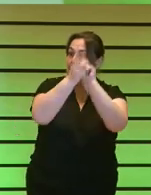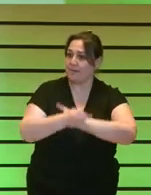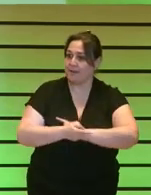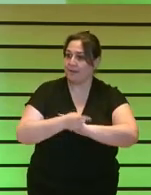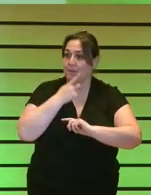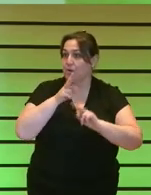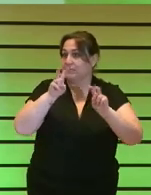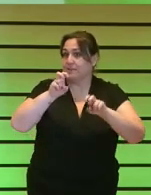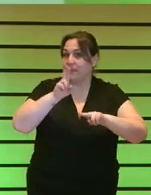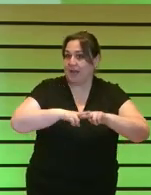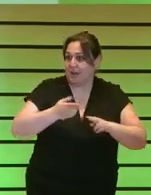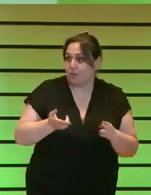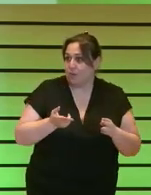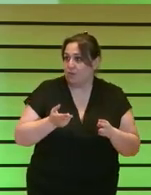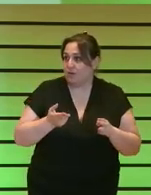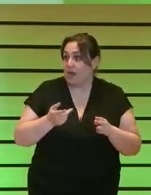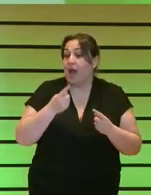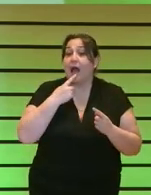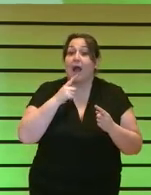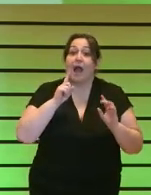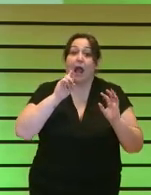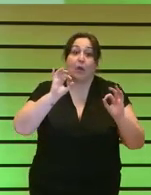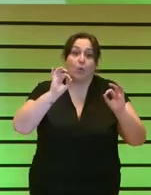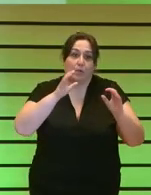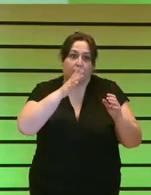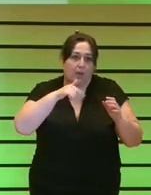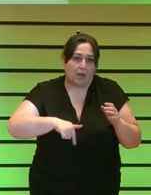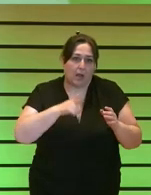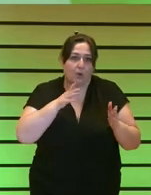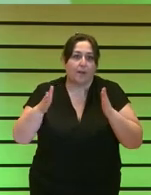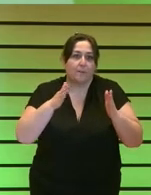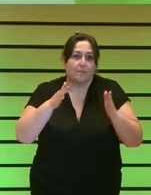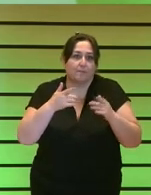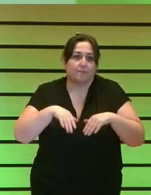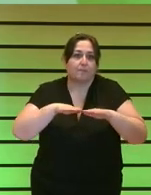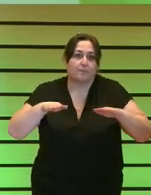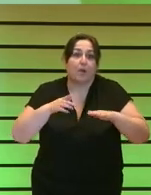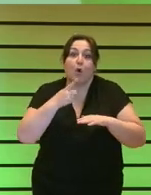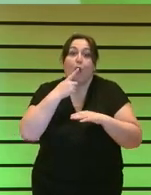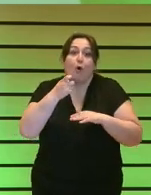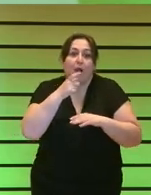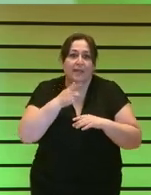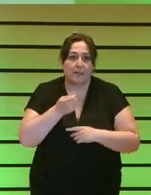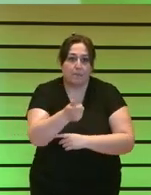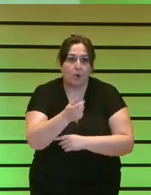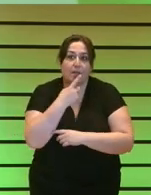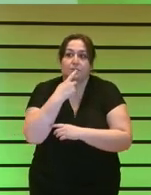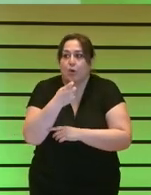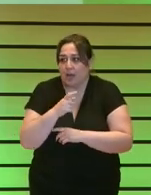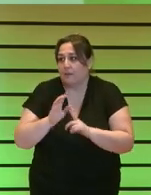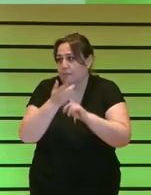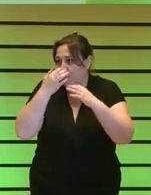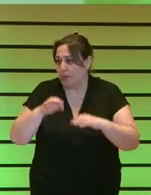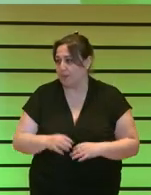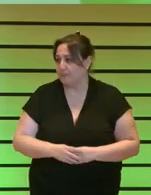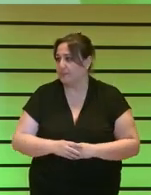y quemar el carbón pese a las excepciones que la garra pueda estar en un momento determinado poniéndonos encima de la mesa que Ojalá sea pocas y ojalá que sea breves